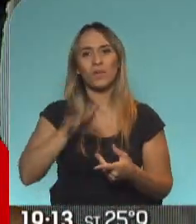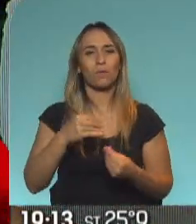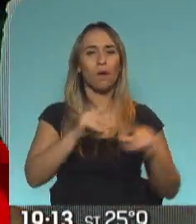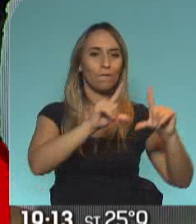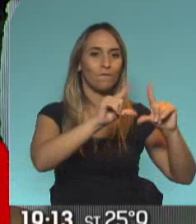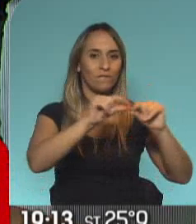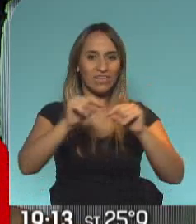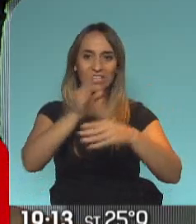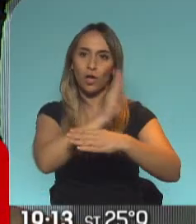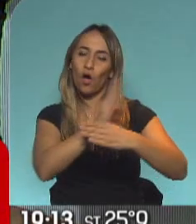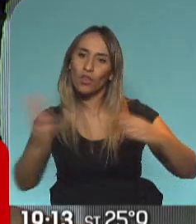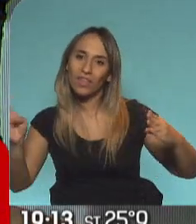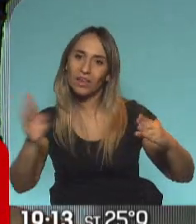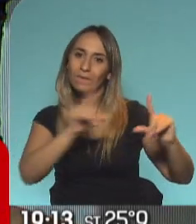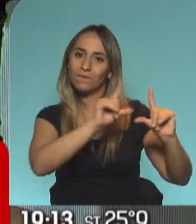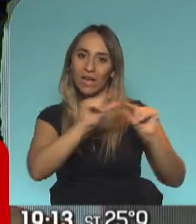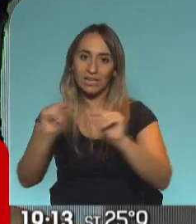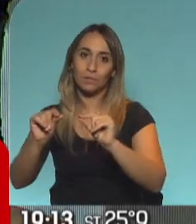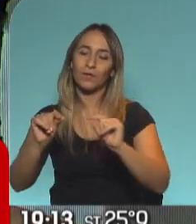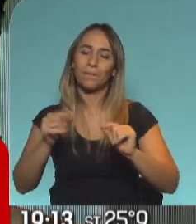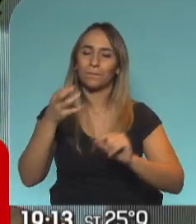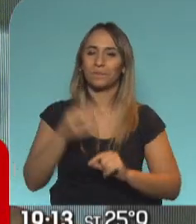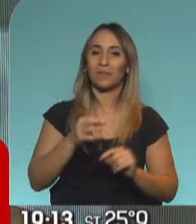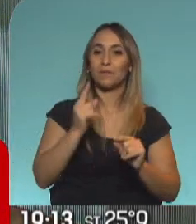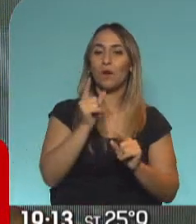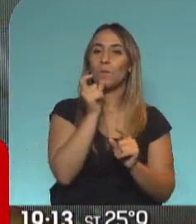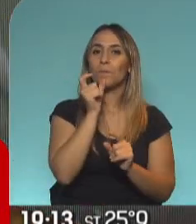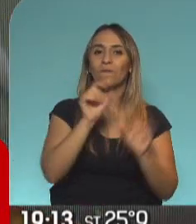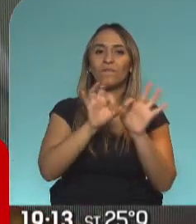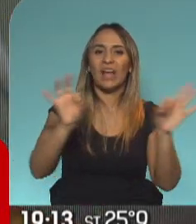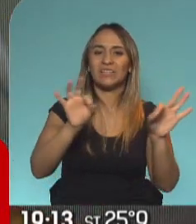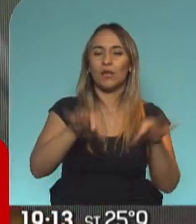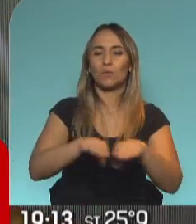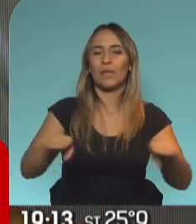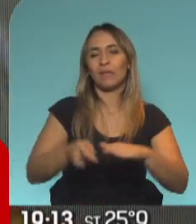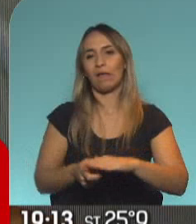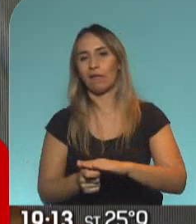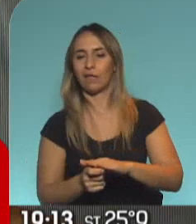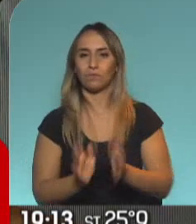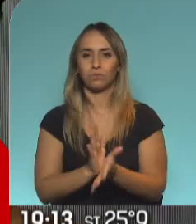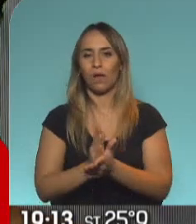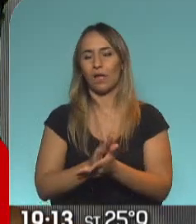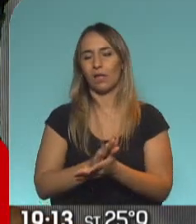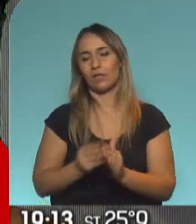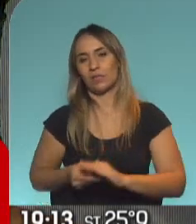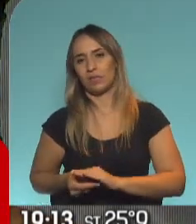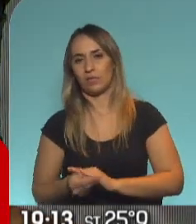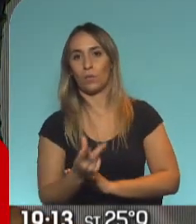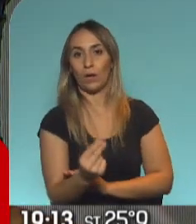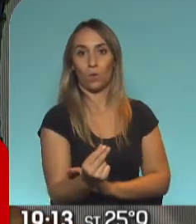Porque estas cinco palabras, él por debajo de la mesa, fue el 3 de febrero. Sí. Antes del 3 de febrero, mucho antes del 3 de